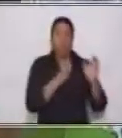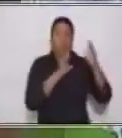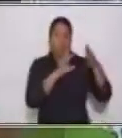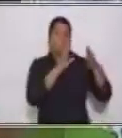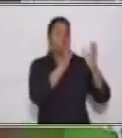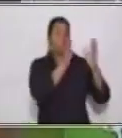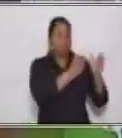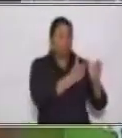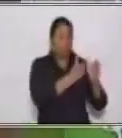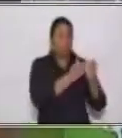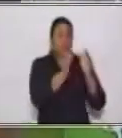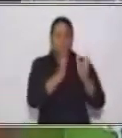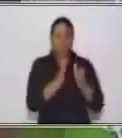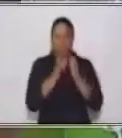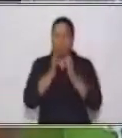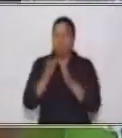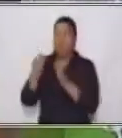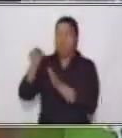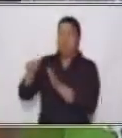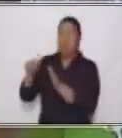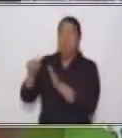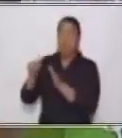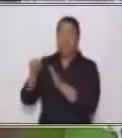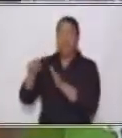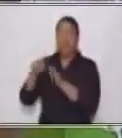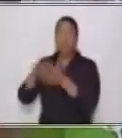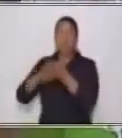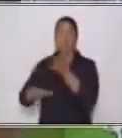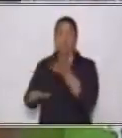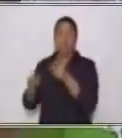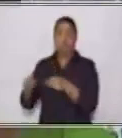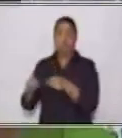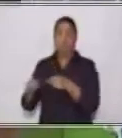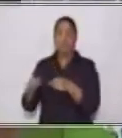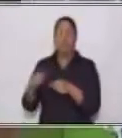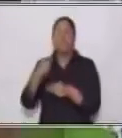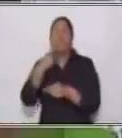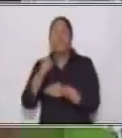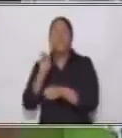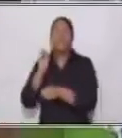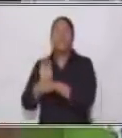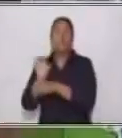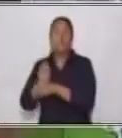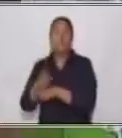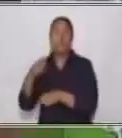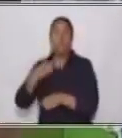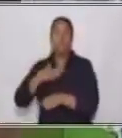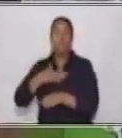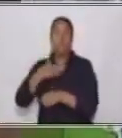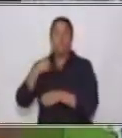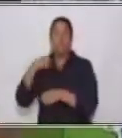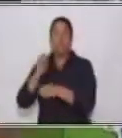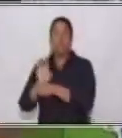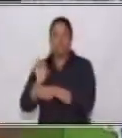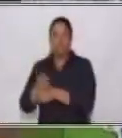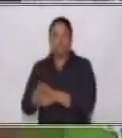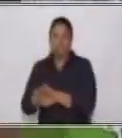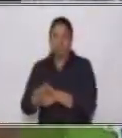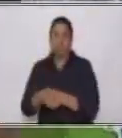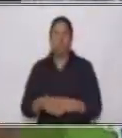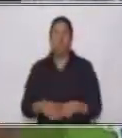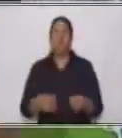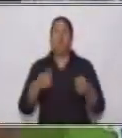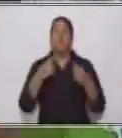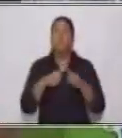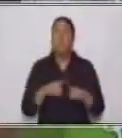opiniones o sugerencias, pero cuando trabajamos una conclusión en sí, no debemos emitir opinión. Debemos